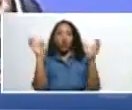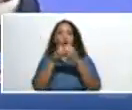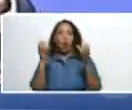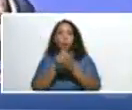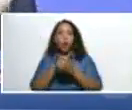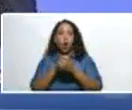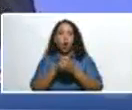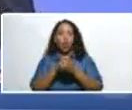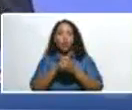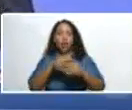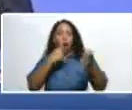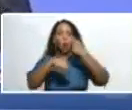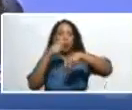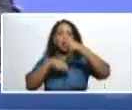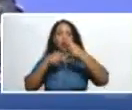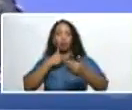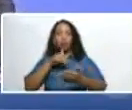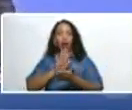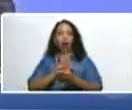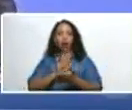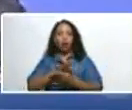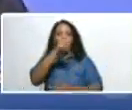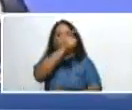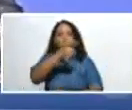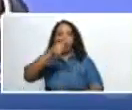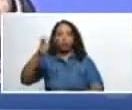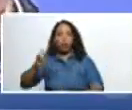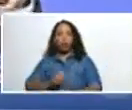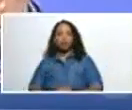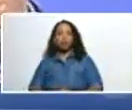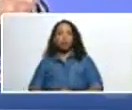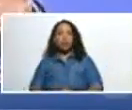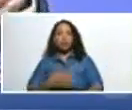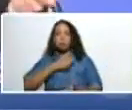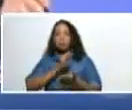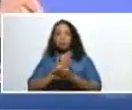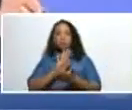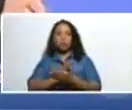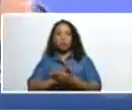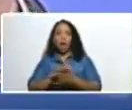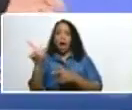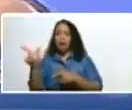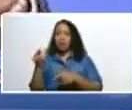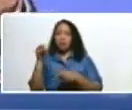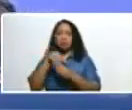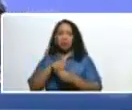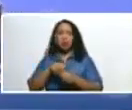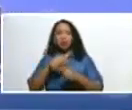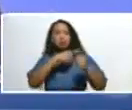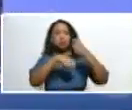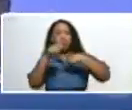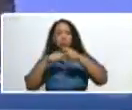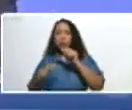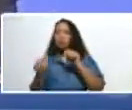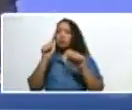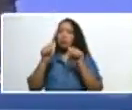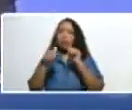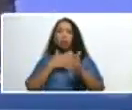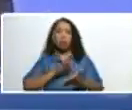comerciantes pacíficos, contra un grupo de transeúntes, de personas que estaban en un abasto allí, comerciando, comprando sus